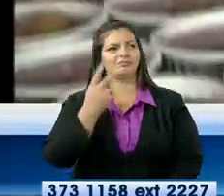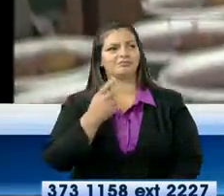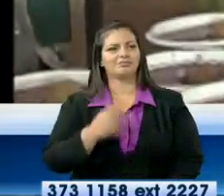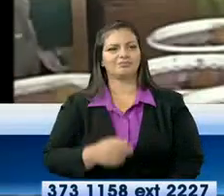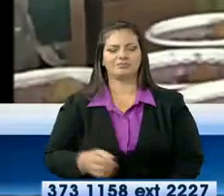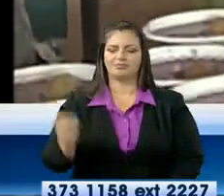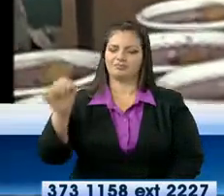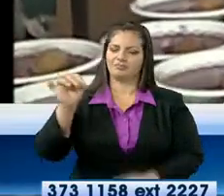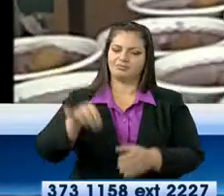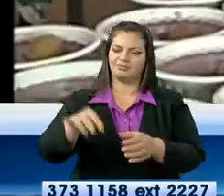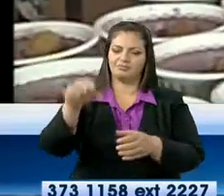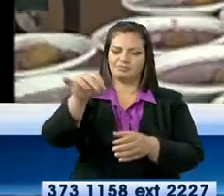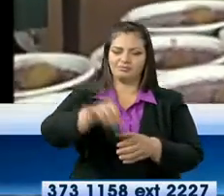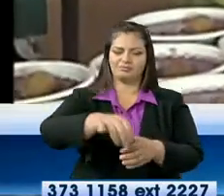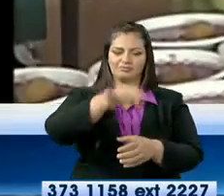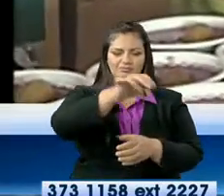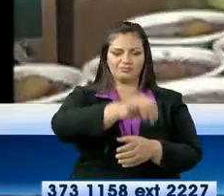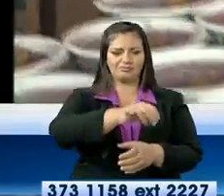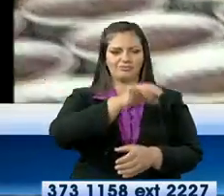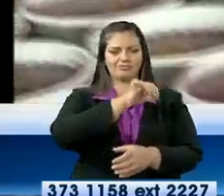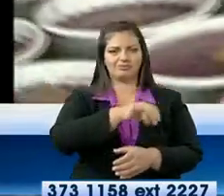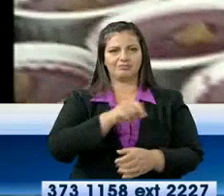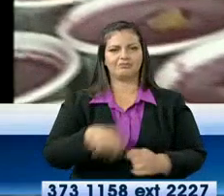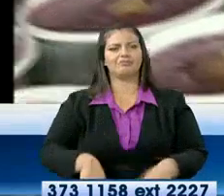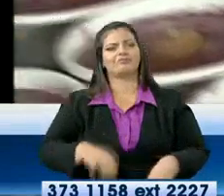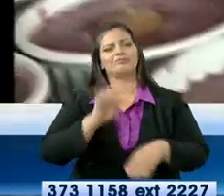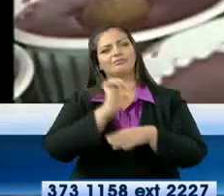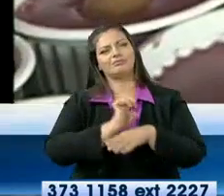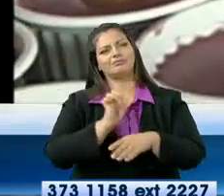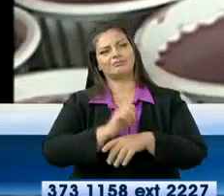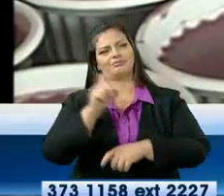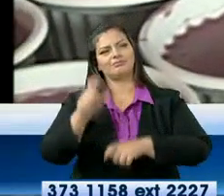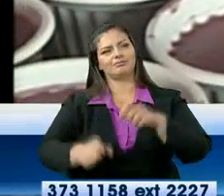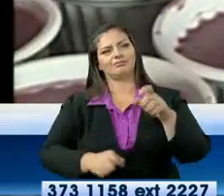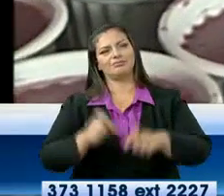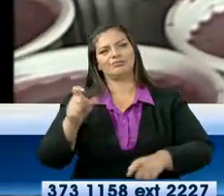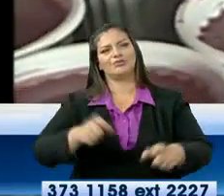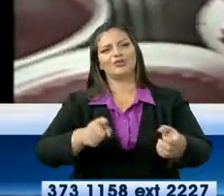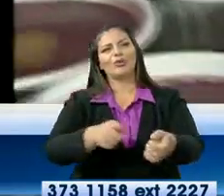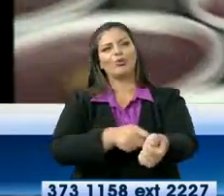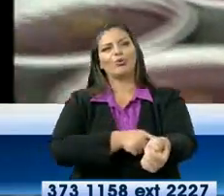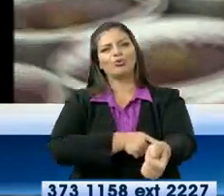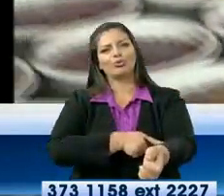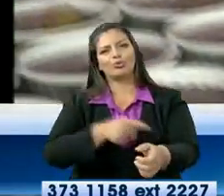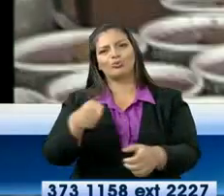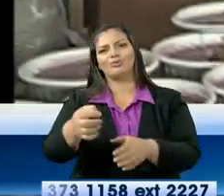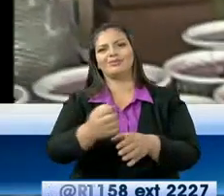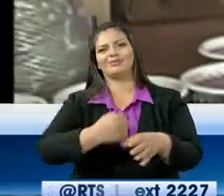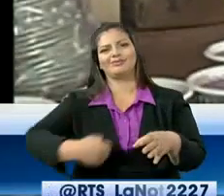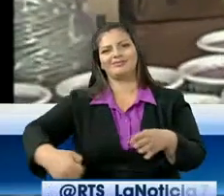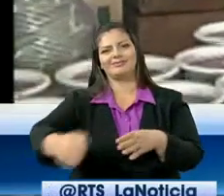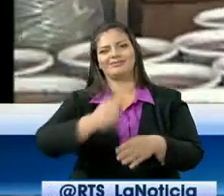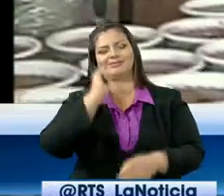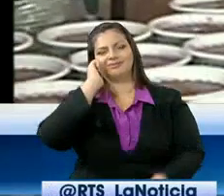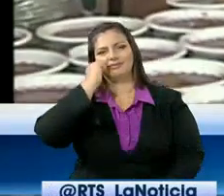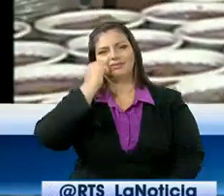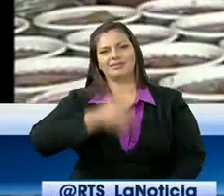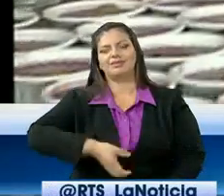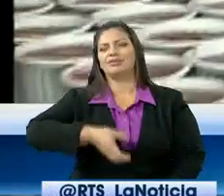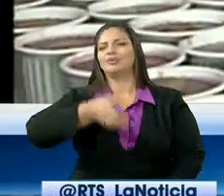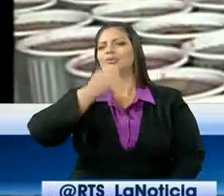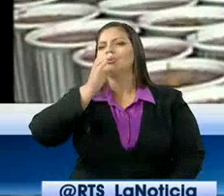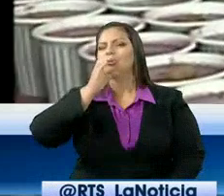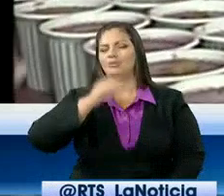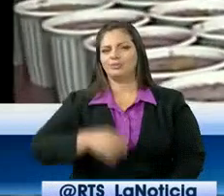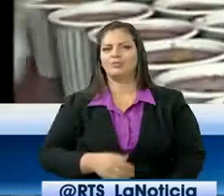La colada morada es una tradición que en nuestro país data de hace más de 70 años, tomando una bebida tradicional de